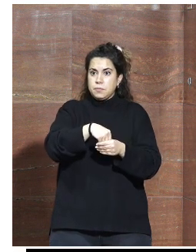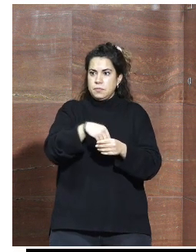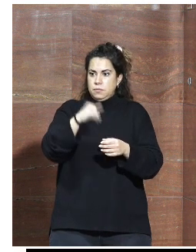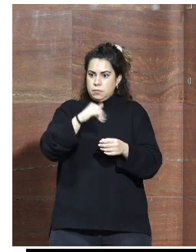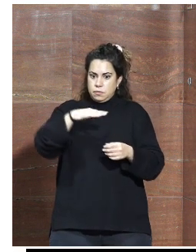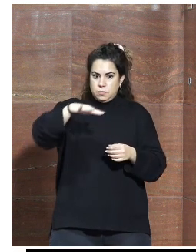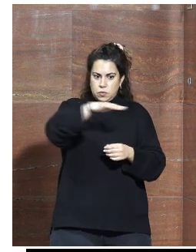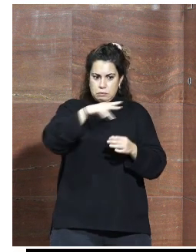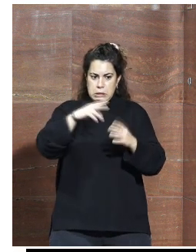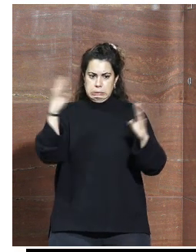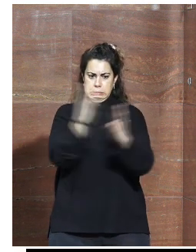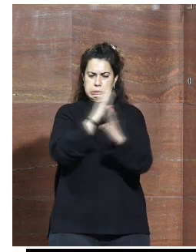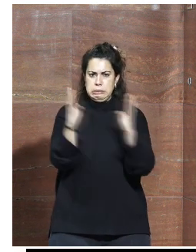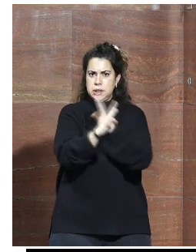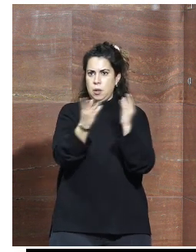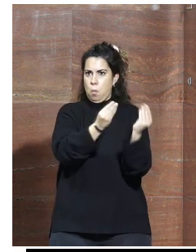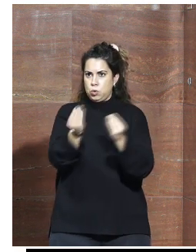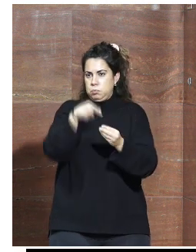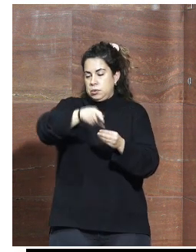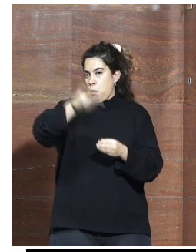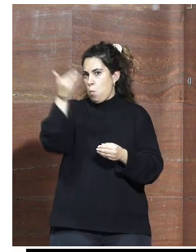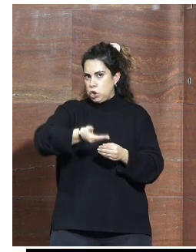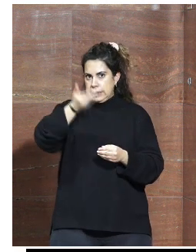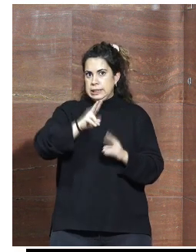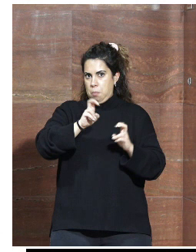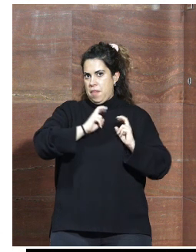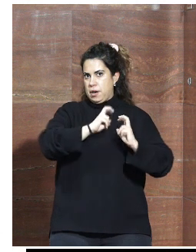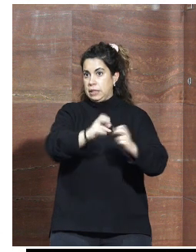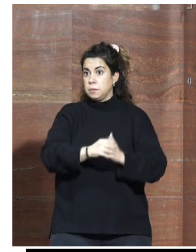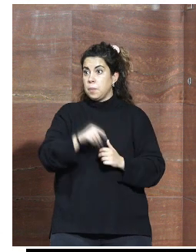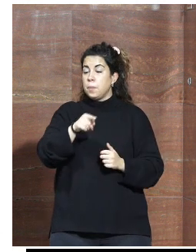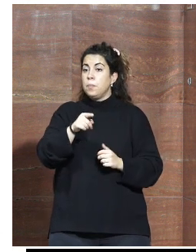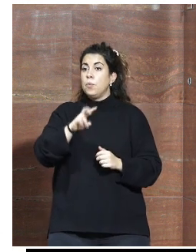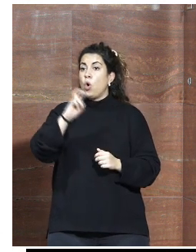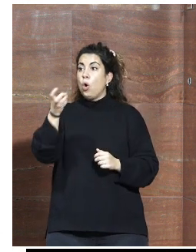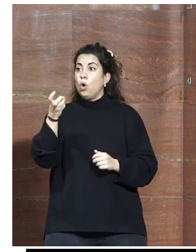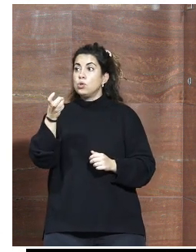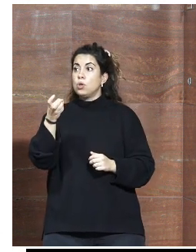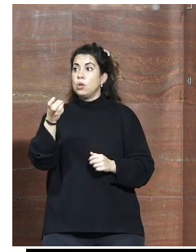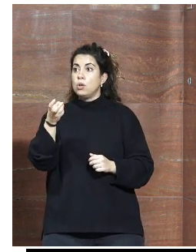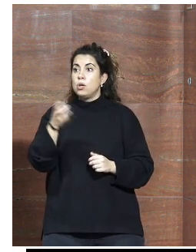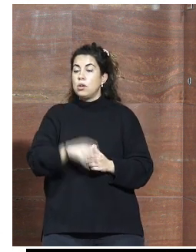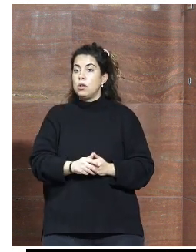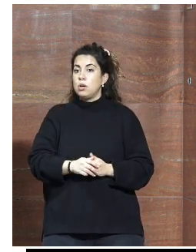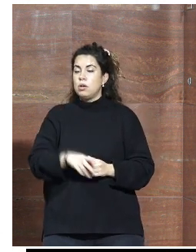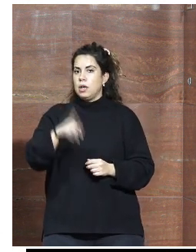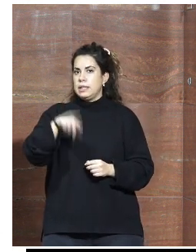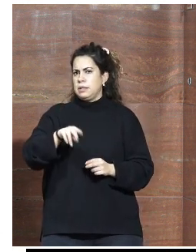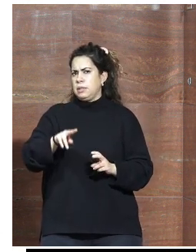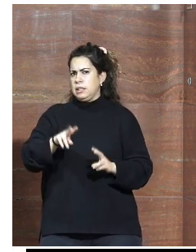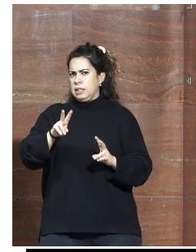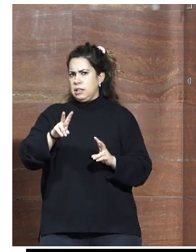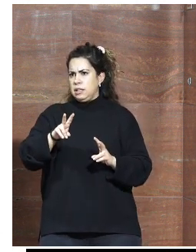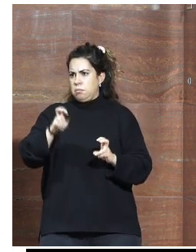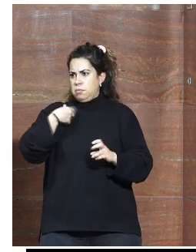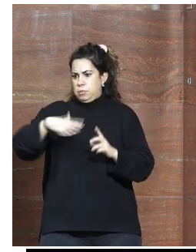áreas de influencia, áreas metropolitanas, es fundamental. Y aquí interviene otra cosa y es también clave en la accesibilidad cognitiva, es que